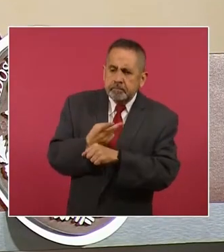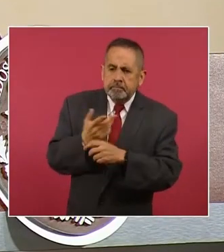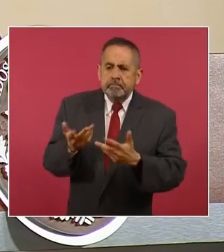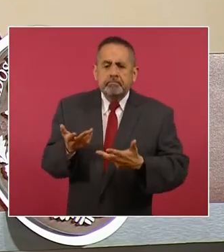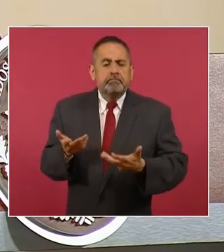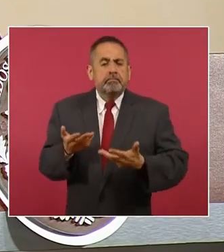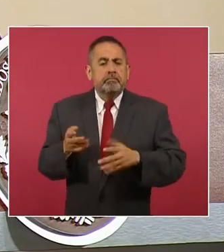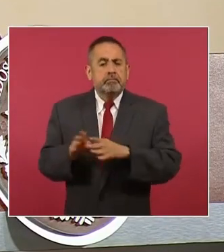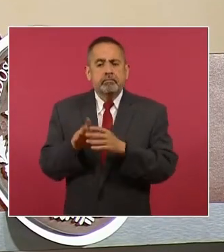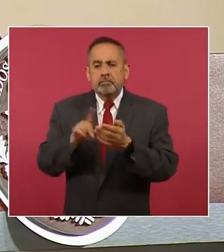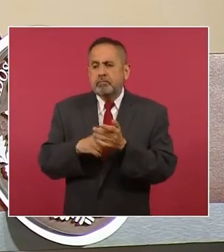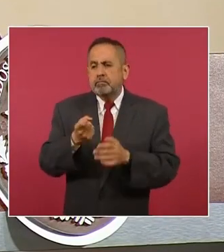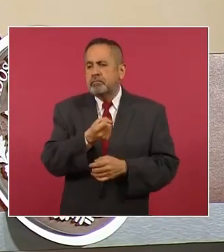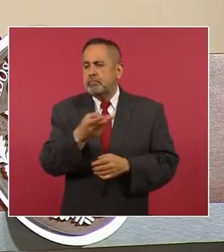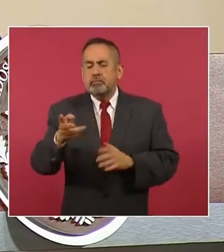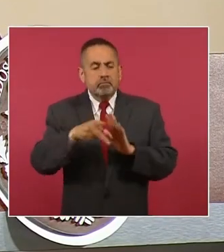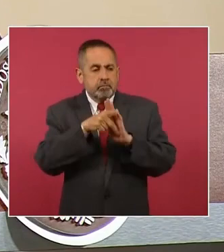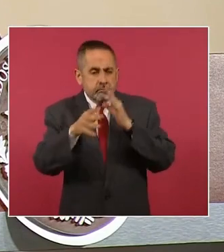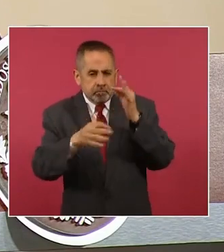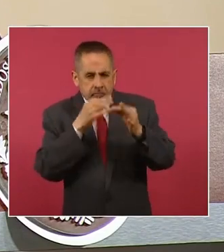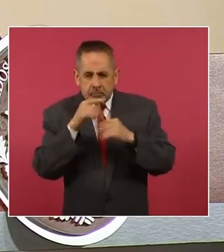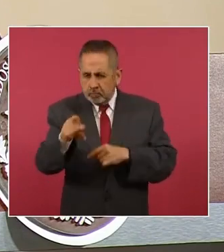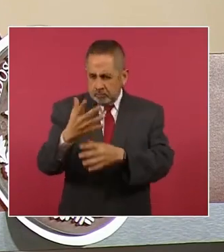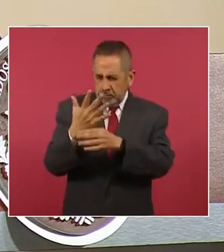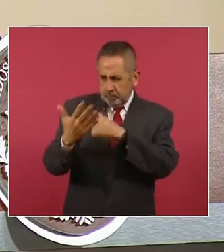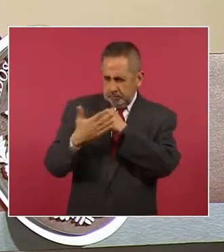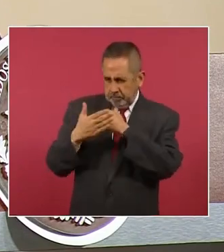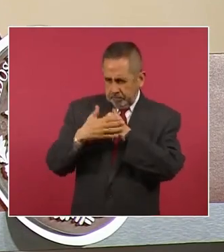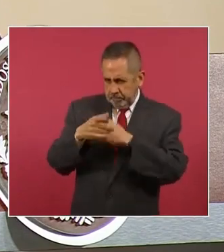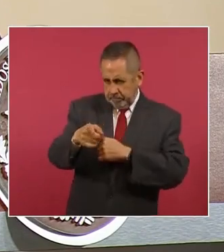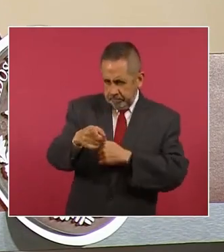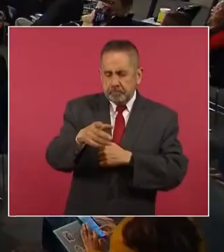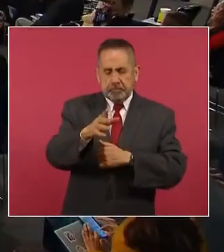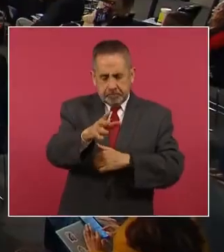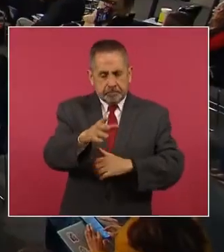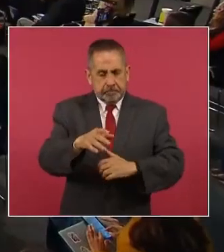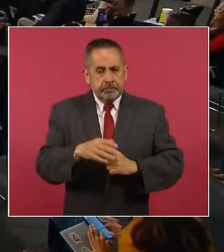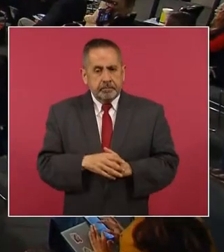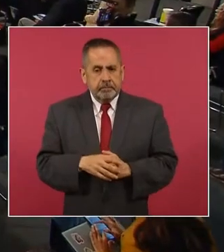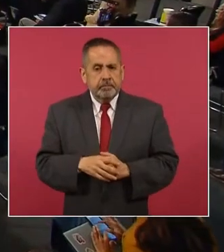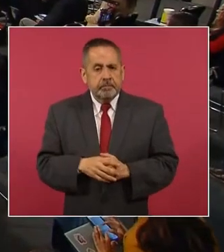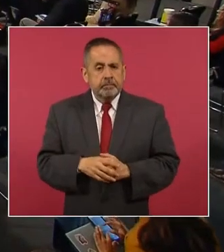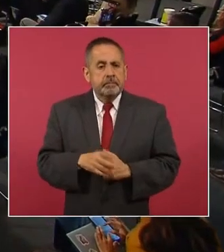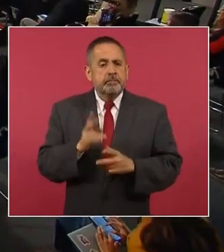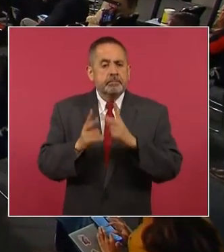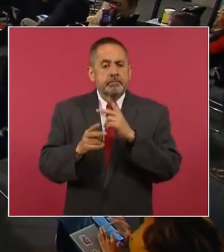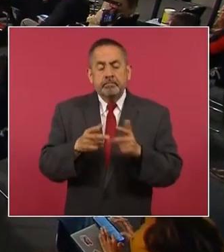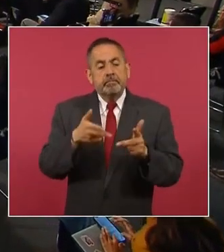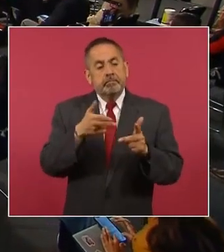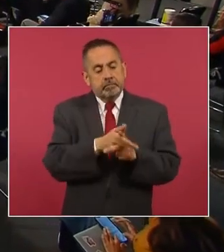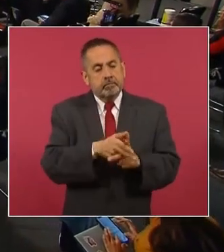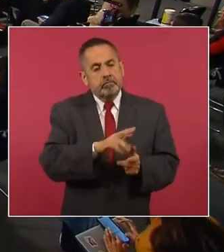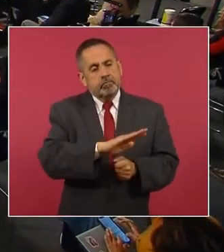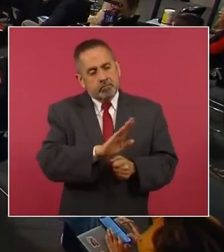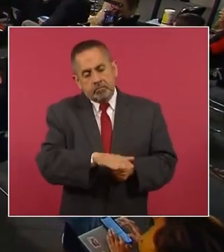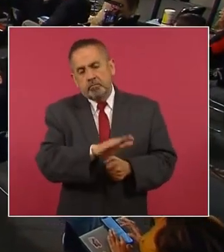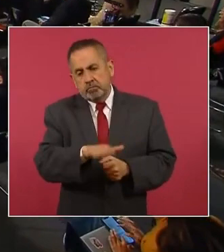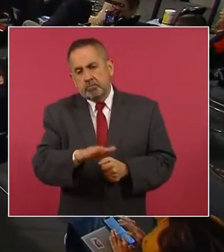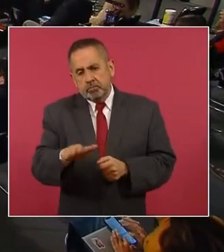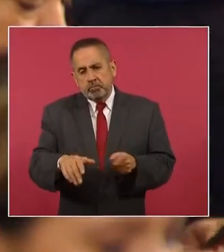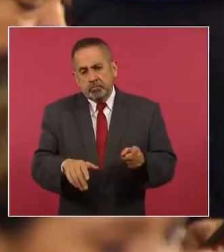el seguimiento de los casos de periodistas que usted aquí manifestó, que han sido asesinados y que